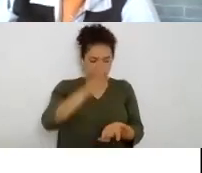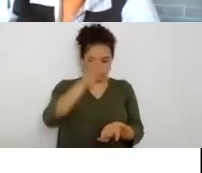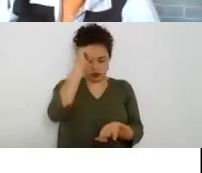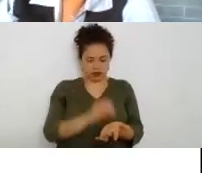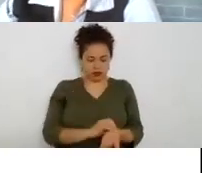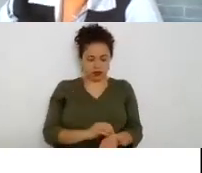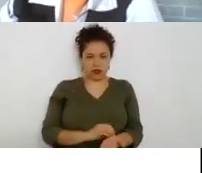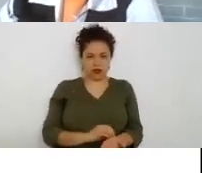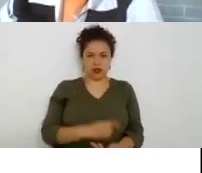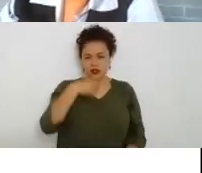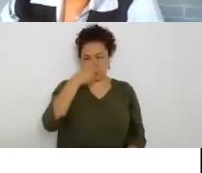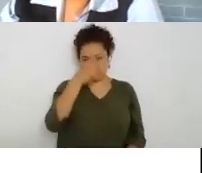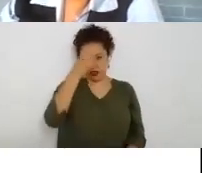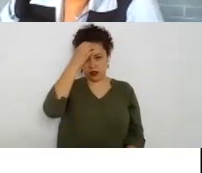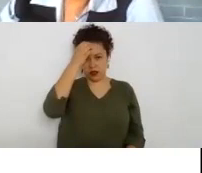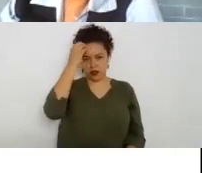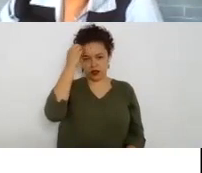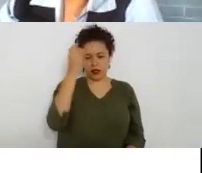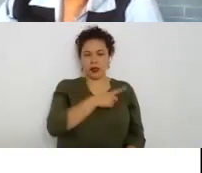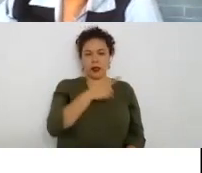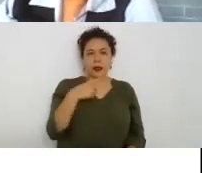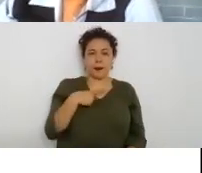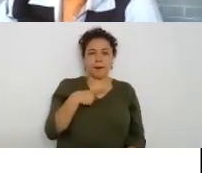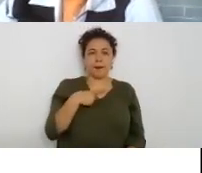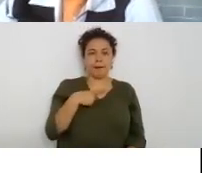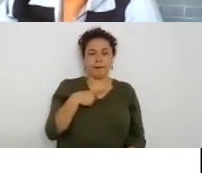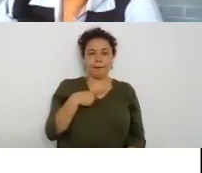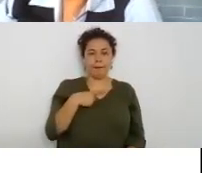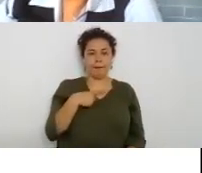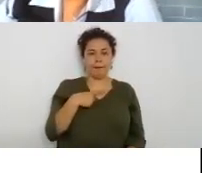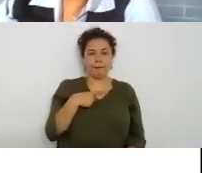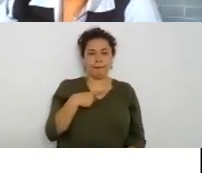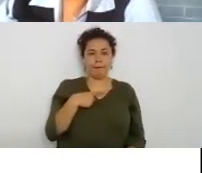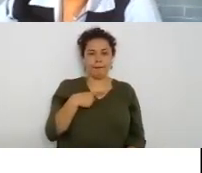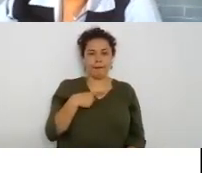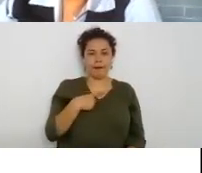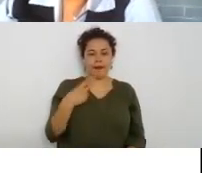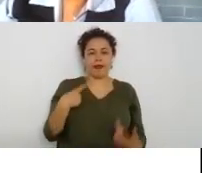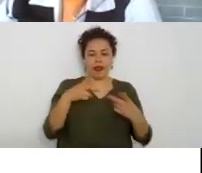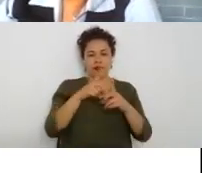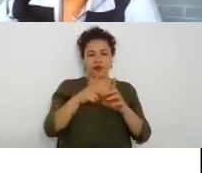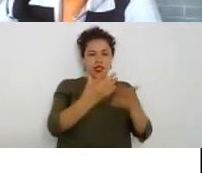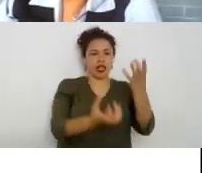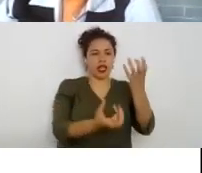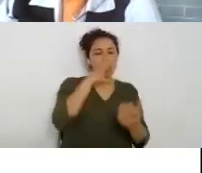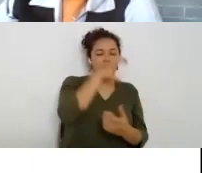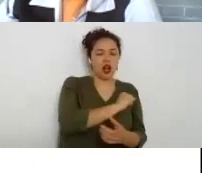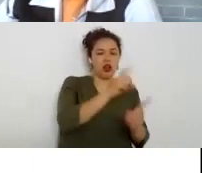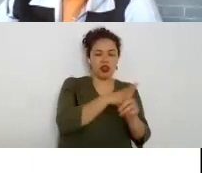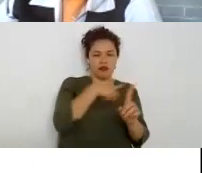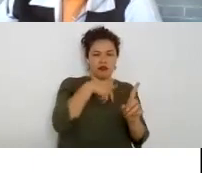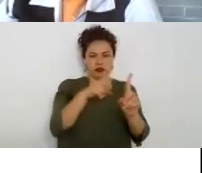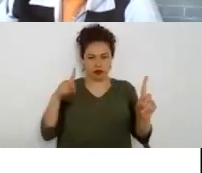A eso me refiero cuando digo que tenemos que alejar lo que es al individuo del foco térmico o de la fuente de calor. Que les repito, puede ser a lo